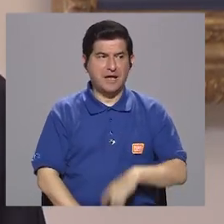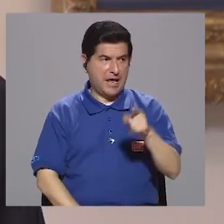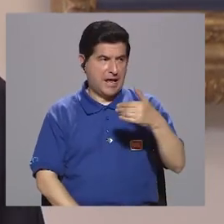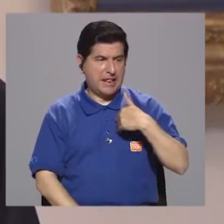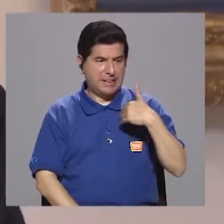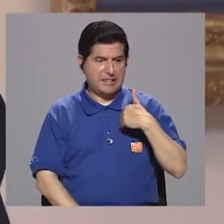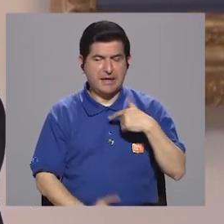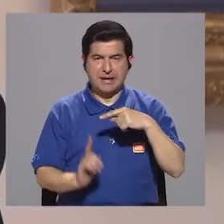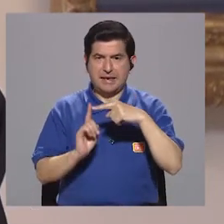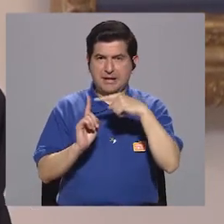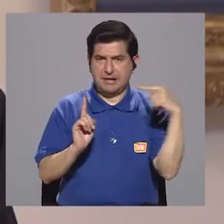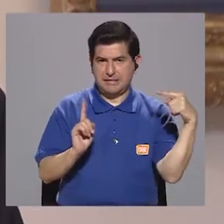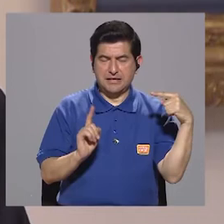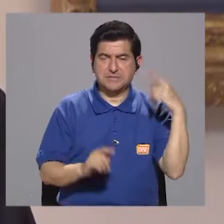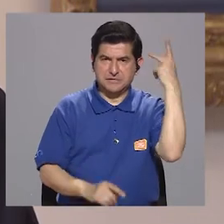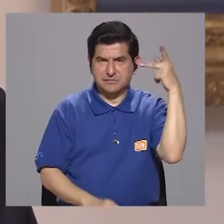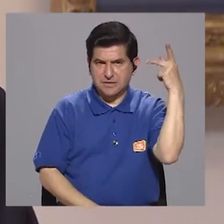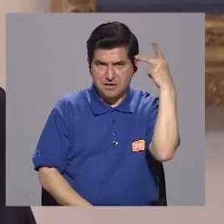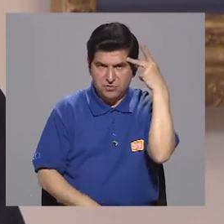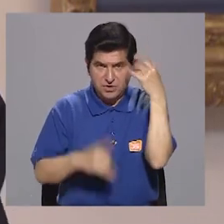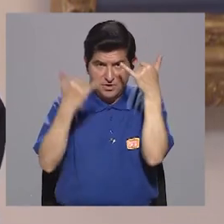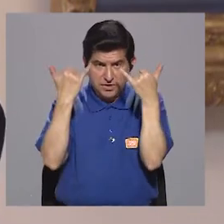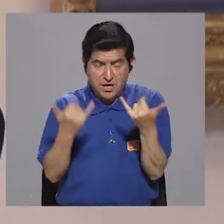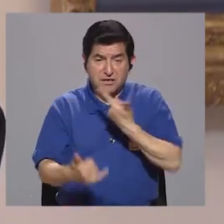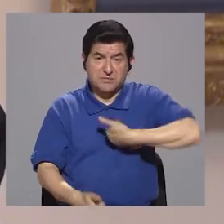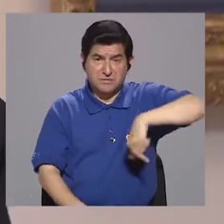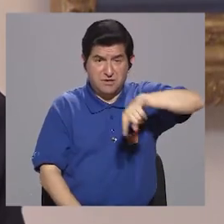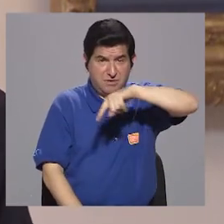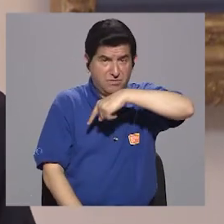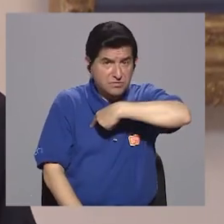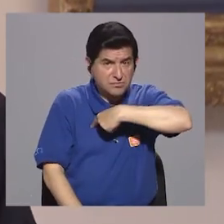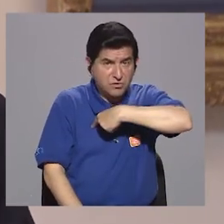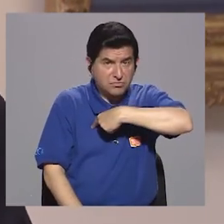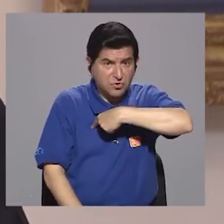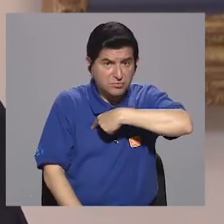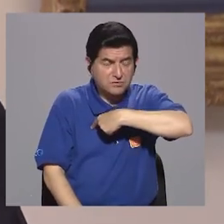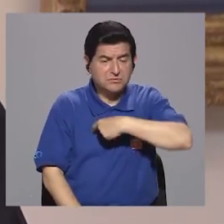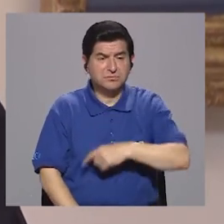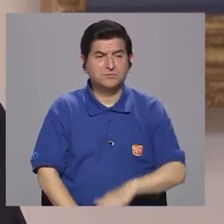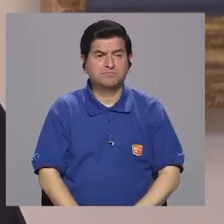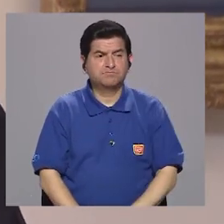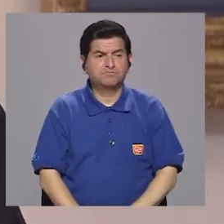que tuvo políticamente, ya estando nosotros